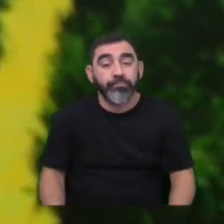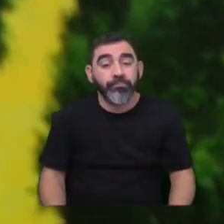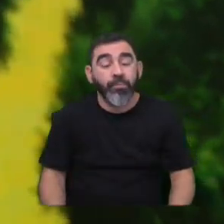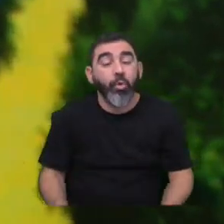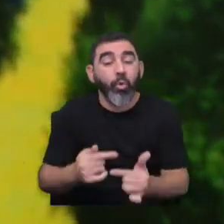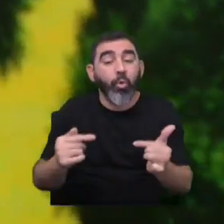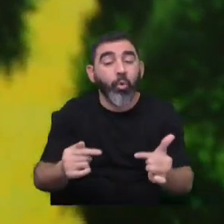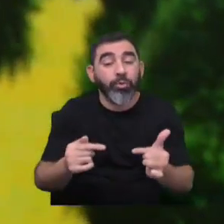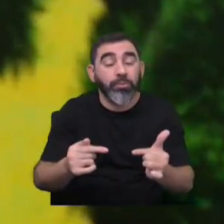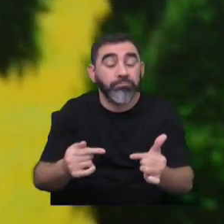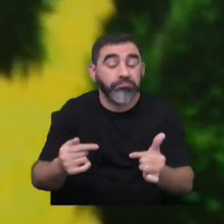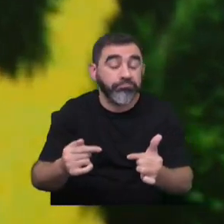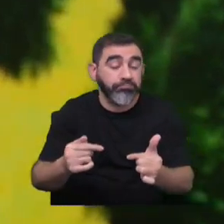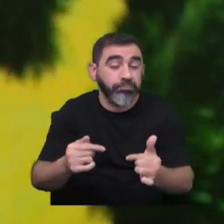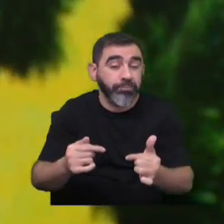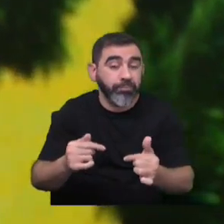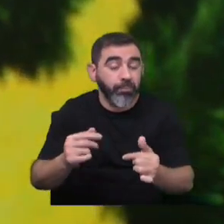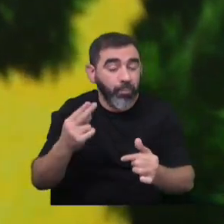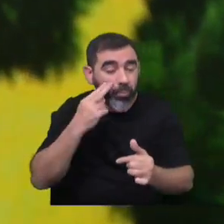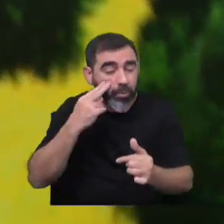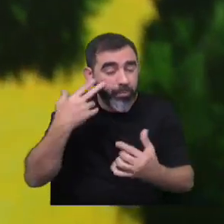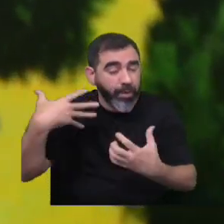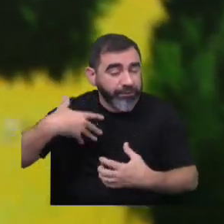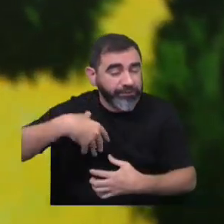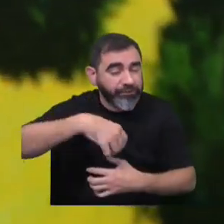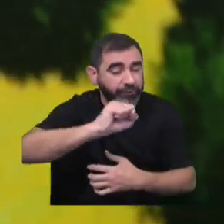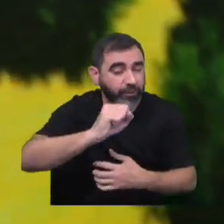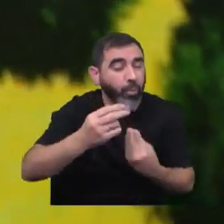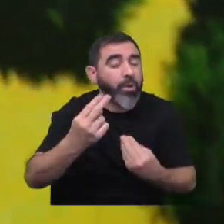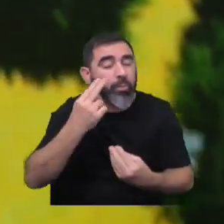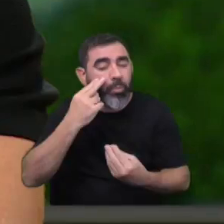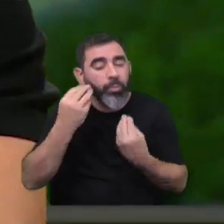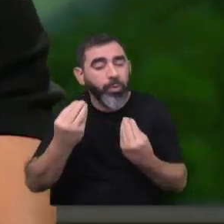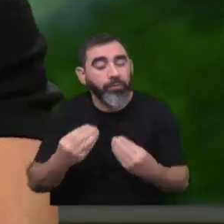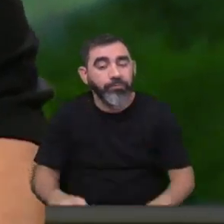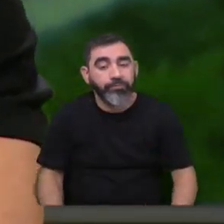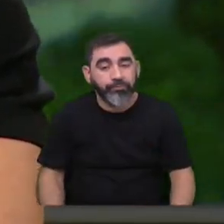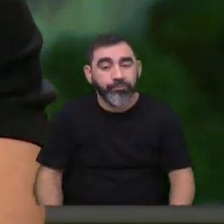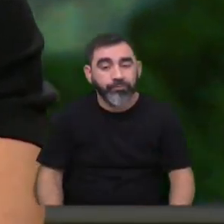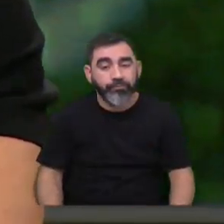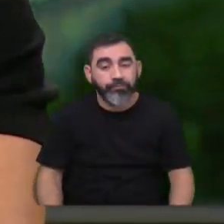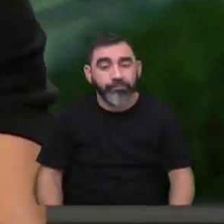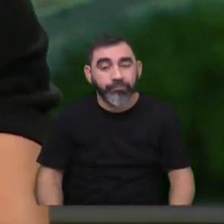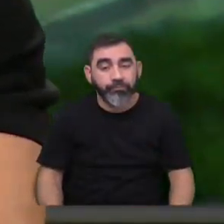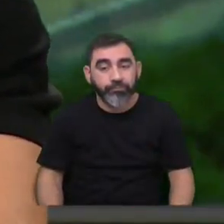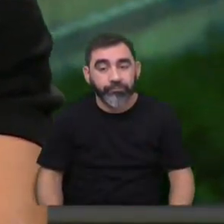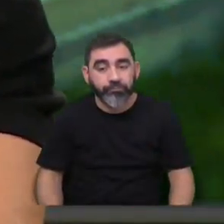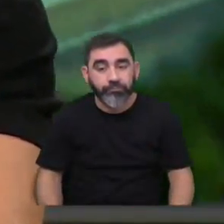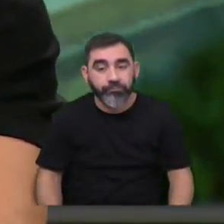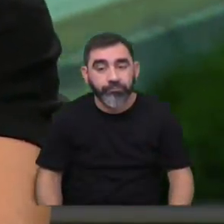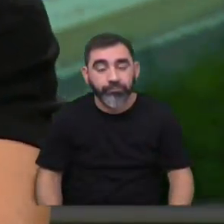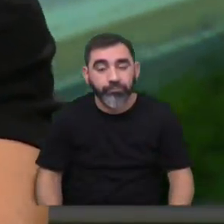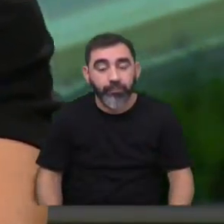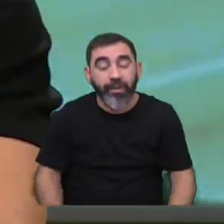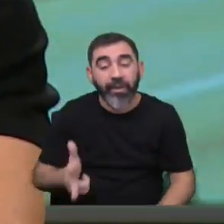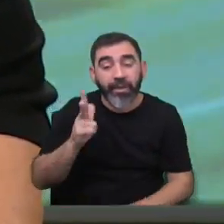elemento transportable, presenta muchos problemas. ¿Cuáles son esos problemas? Exacto. Bueno, como tú decías, el hidrógeno va